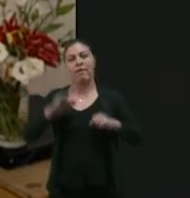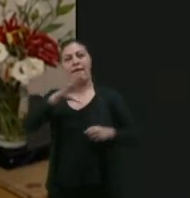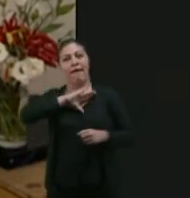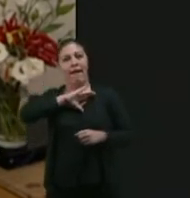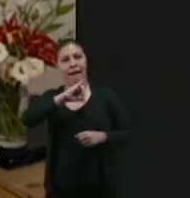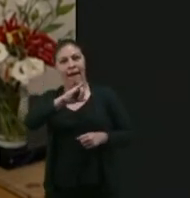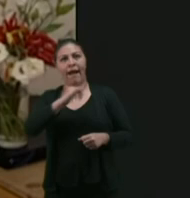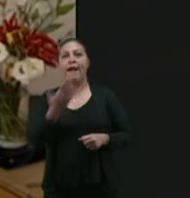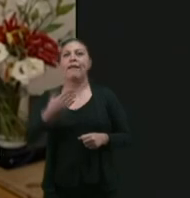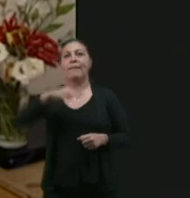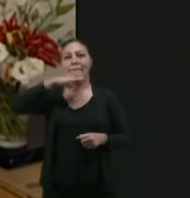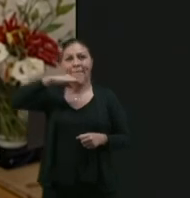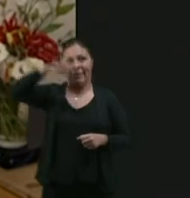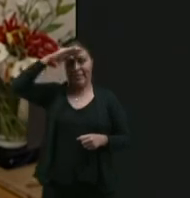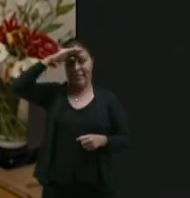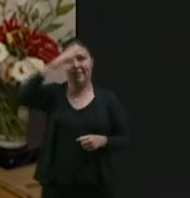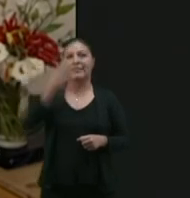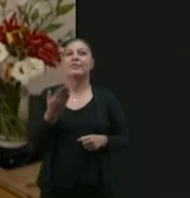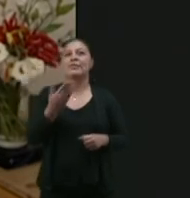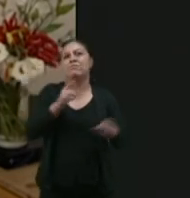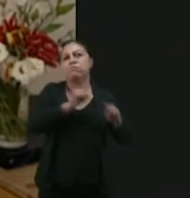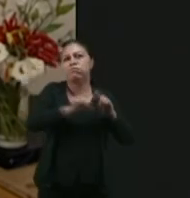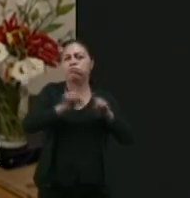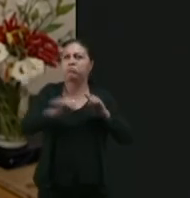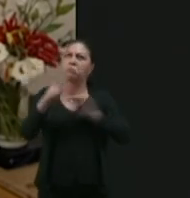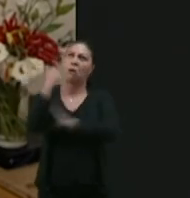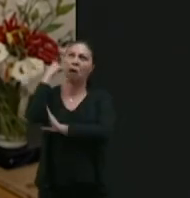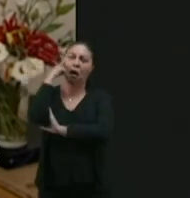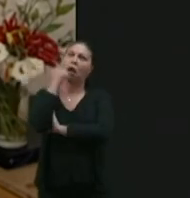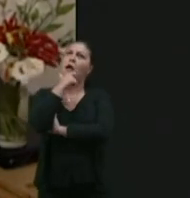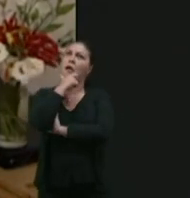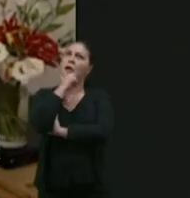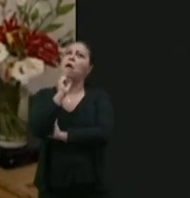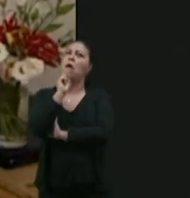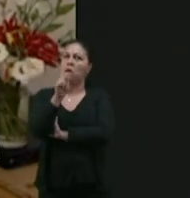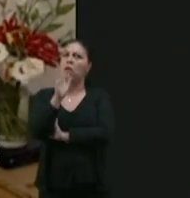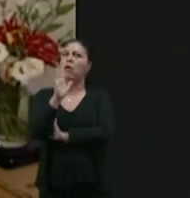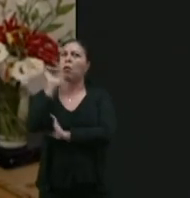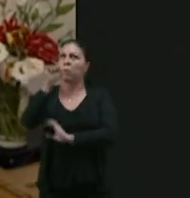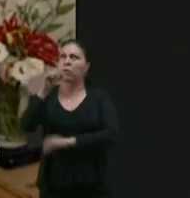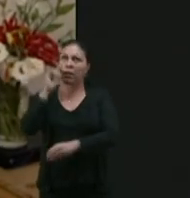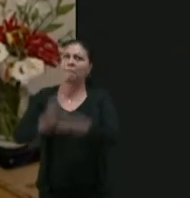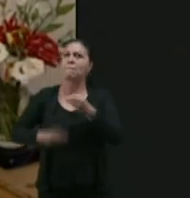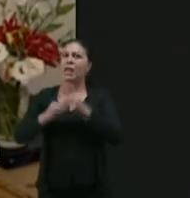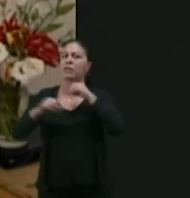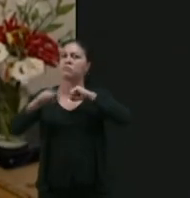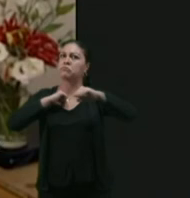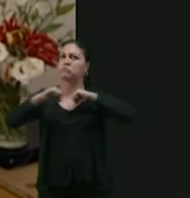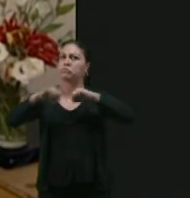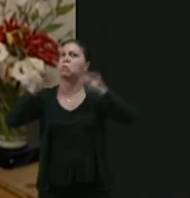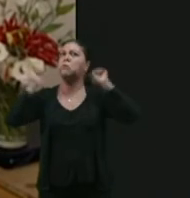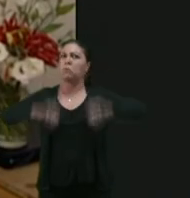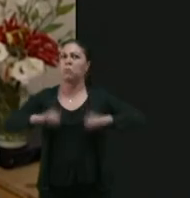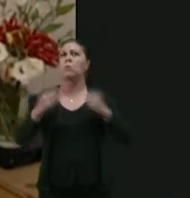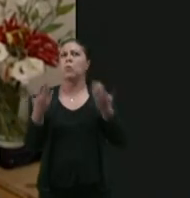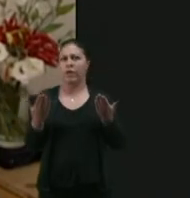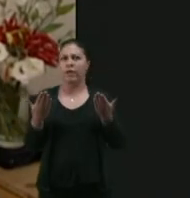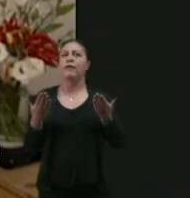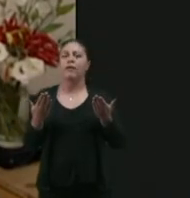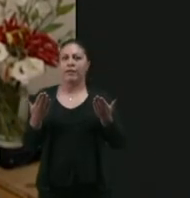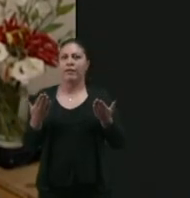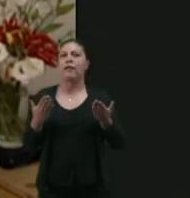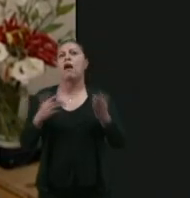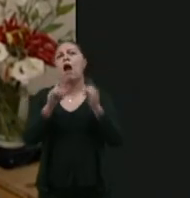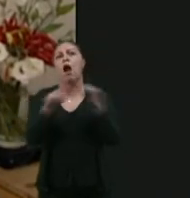Medellín, básicamente dicen, bueno, ahora tengo que hacer algo más. Y ustedes van al siguiente lugar que es fácil de